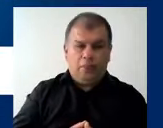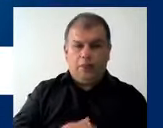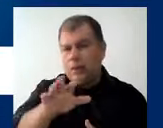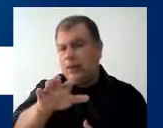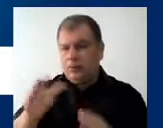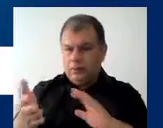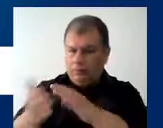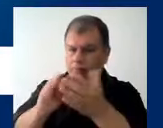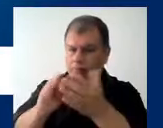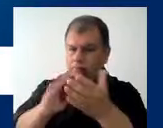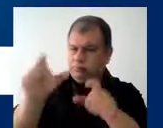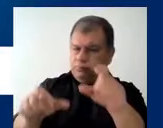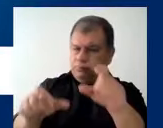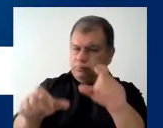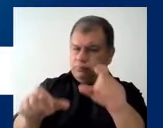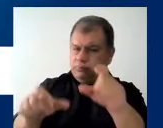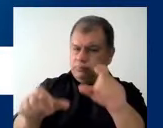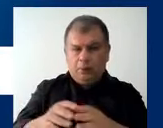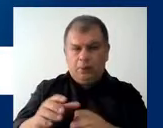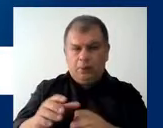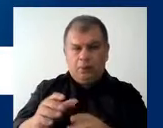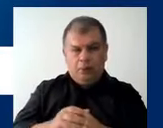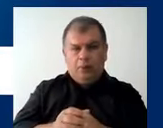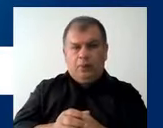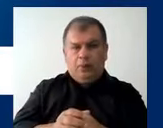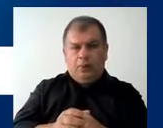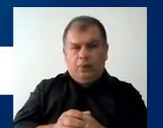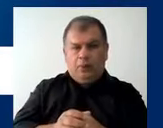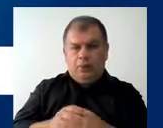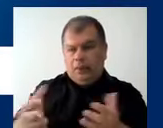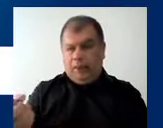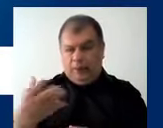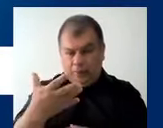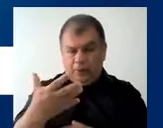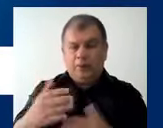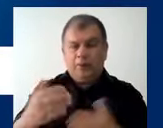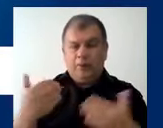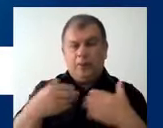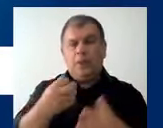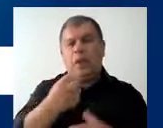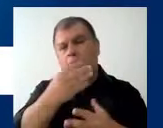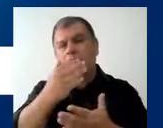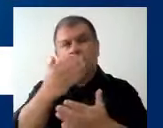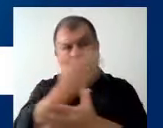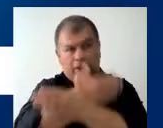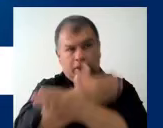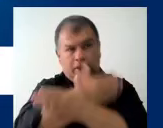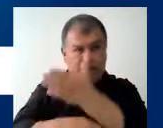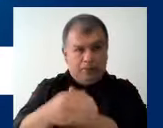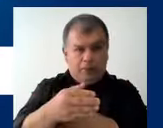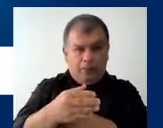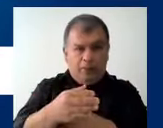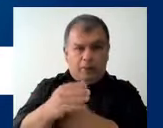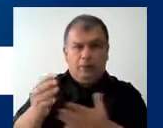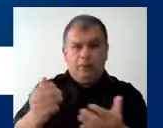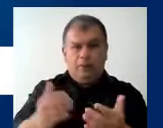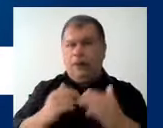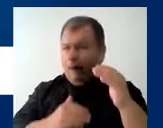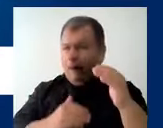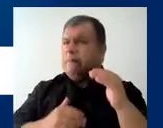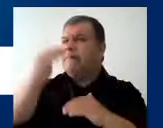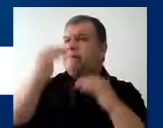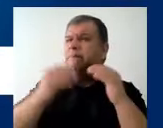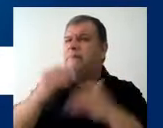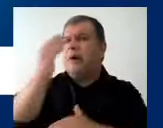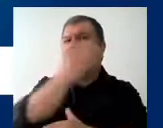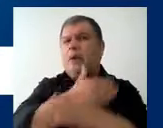esta población de personas que declaran tener alguna discapacidad, la población